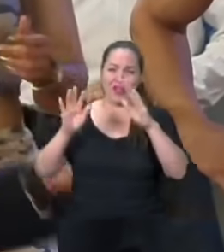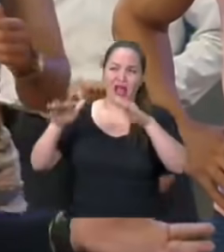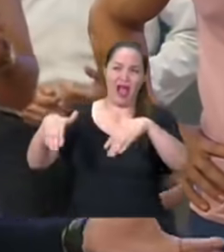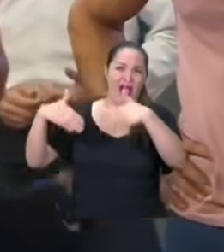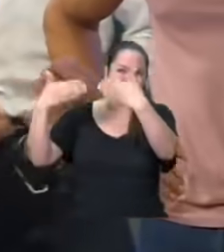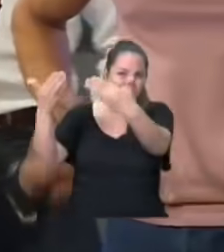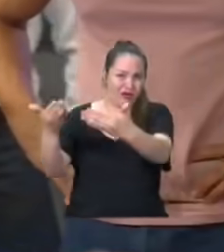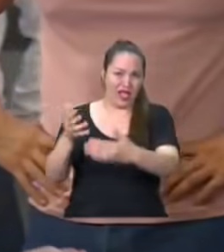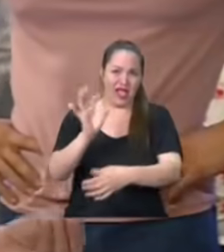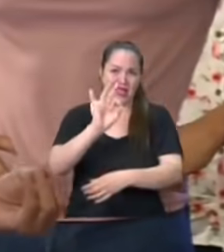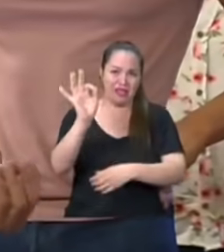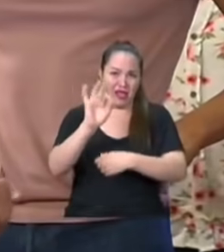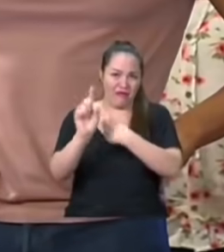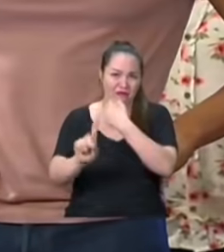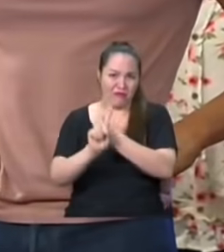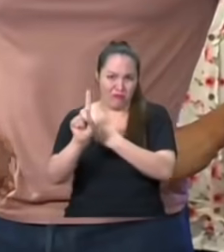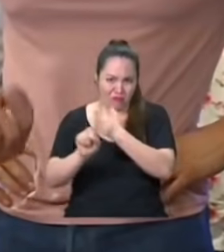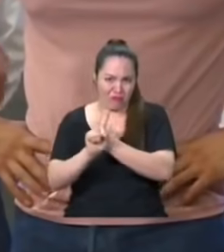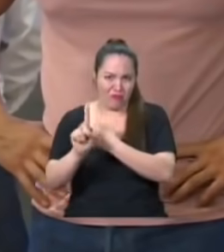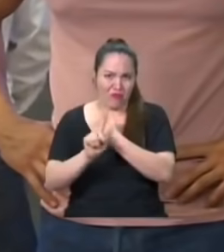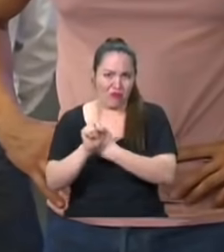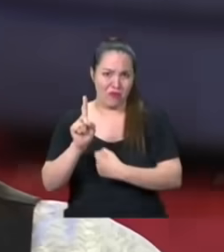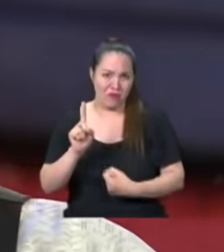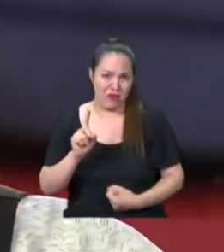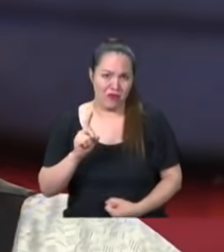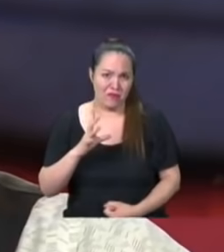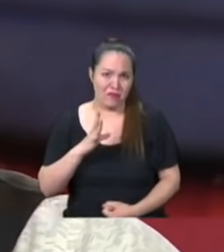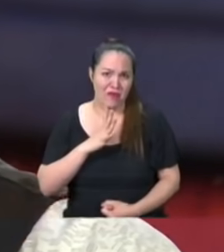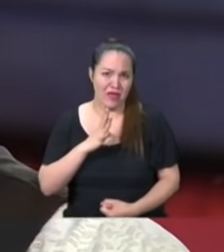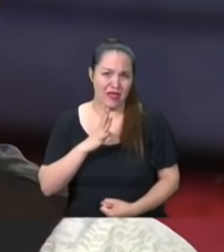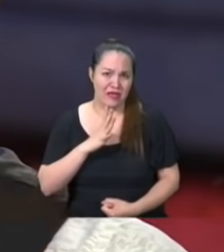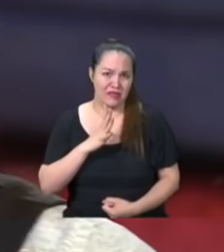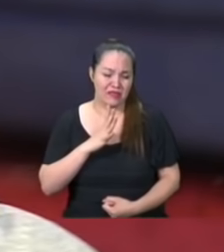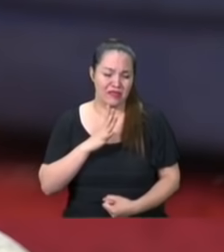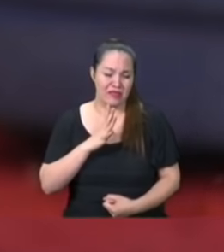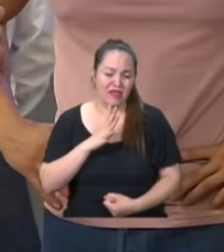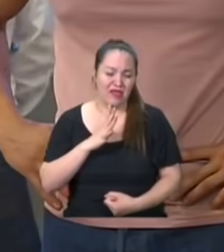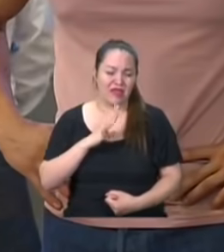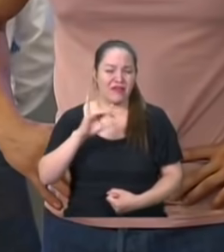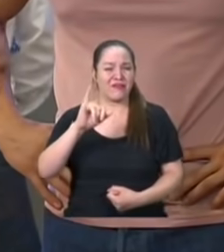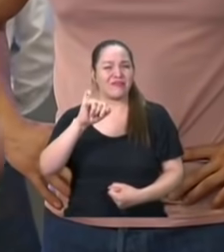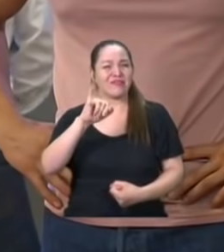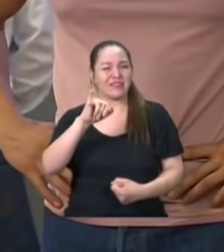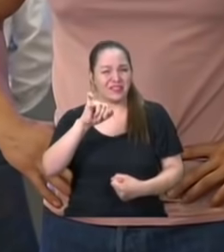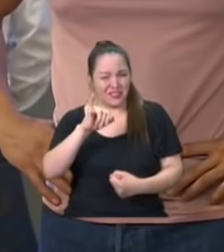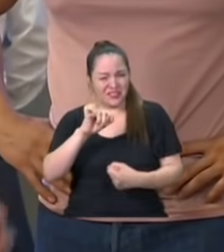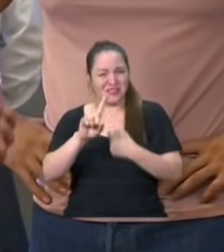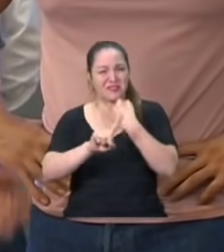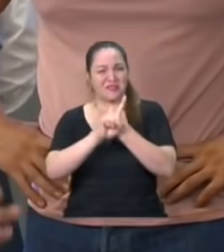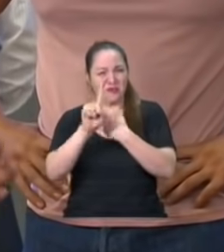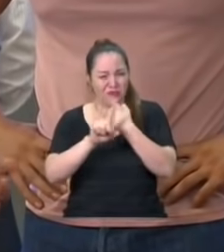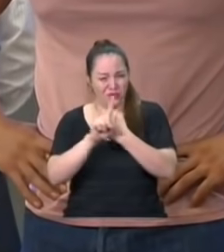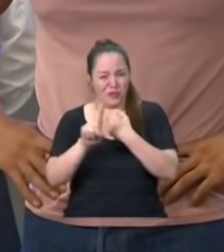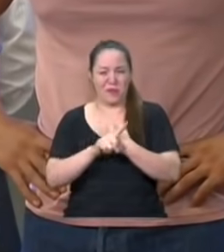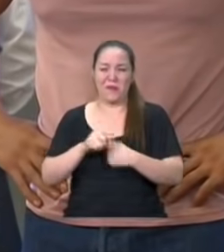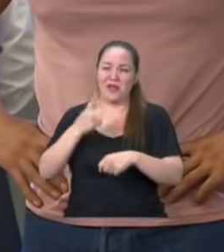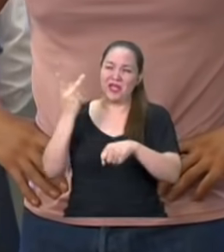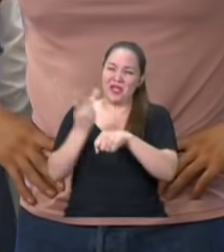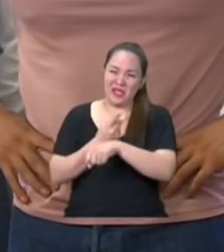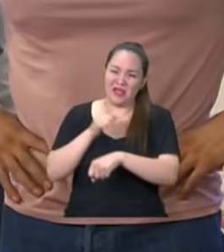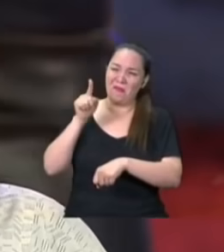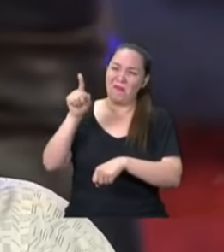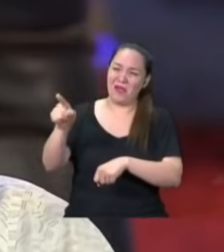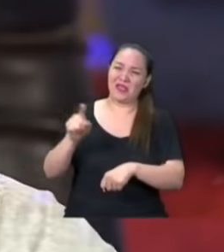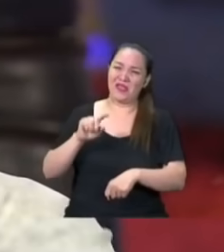algún problema? ¿Te puedo ayudar? A veces viene una rachita de que... ¿Qué veces... le pasa no a Antonio, a José Álvarez? ¿Cómo